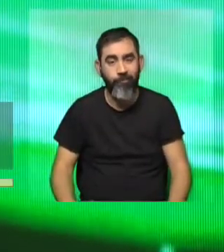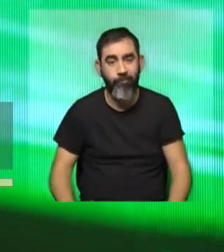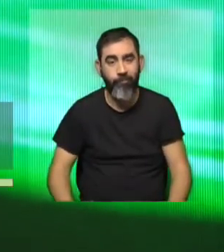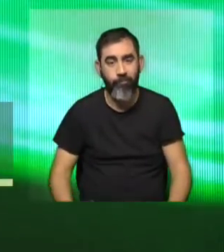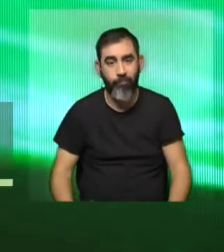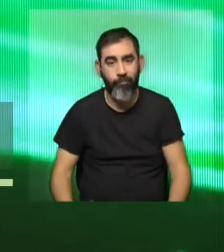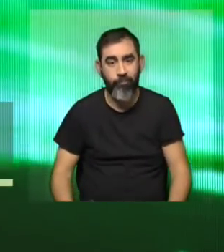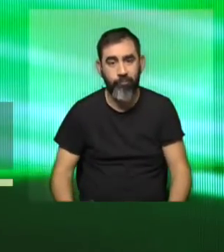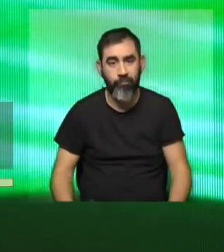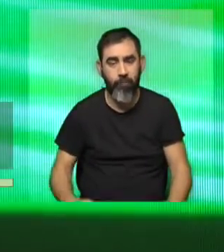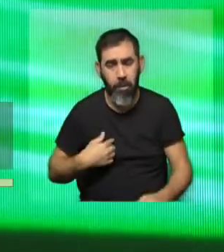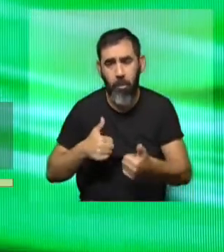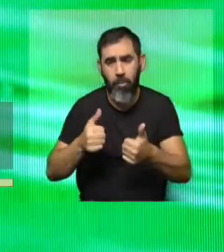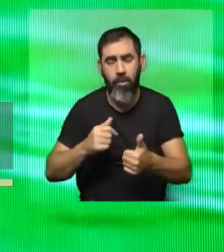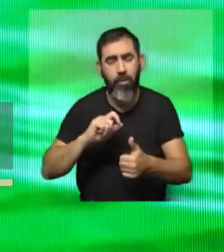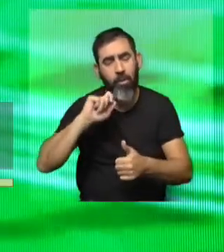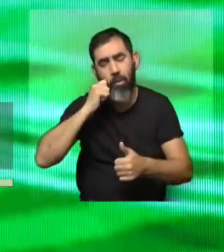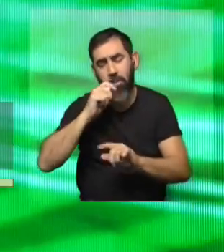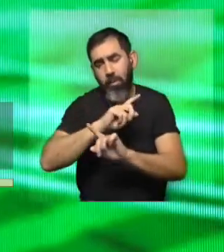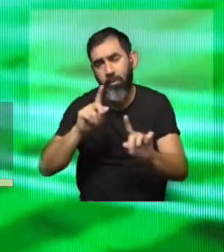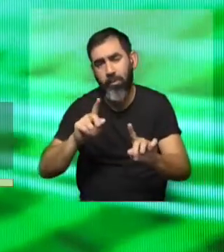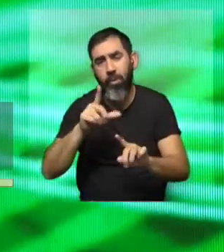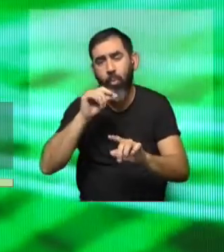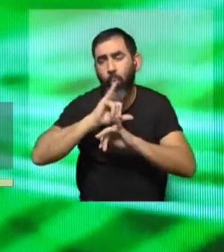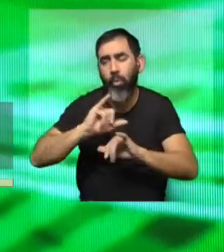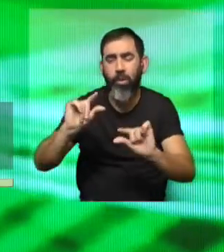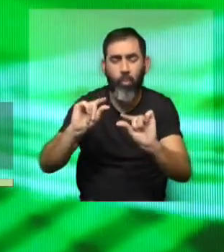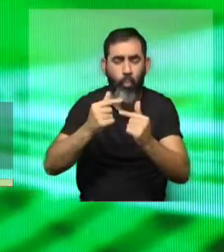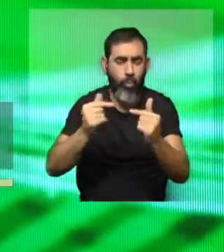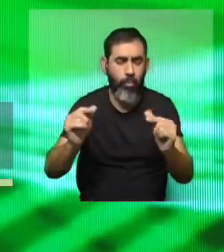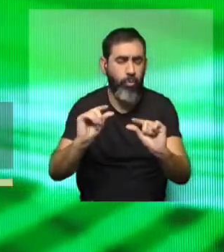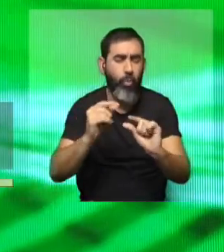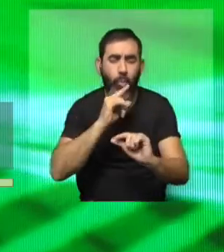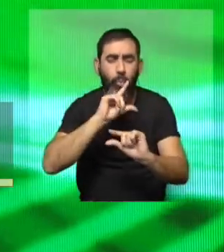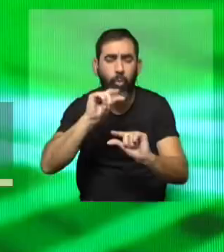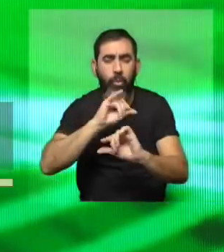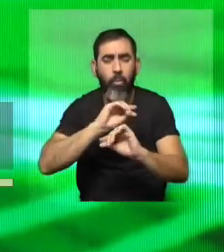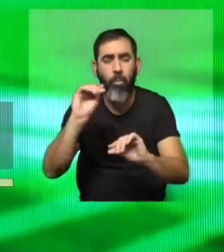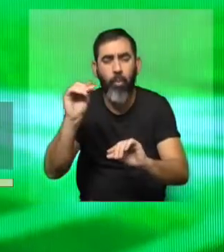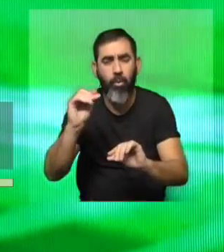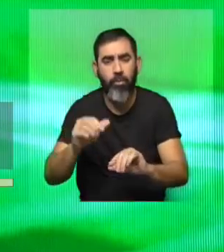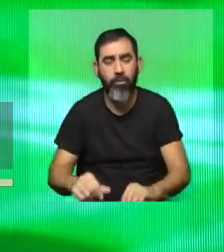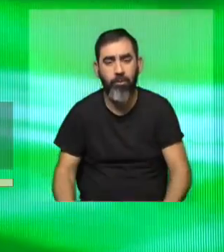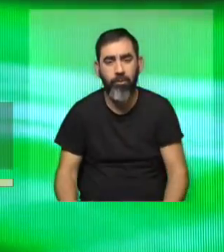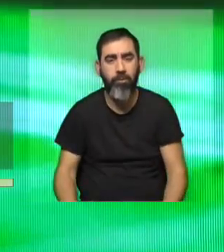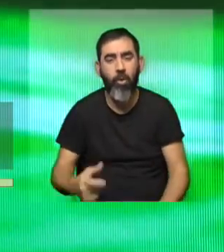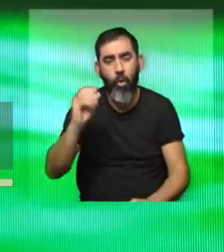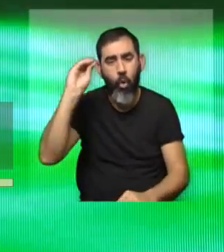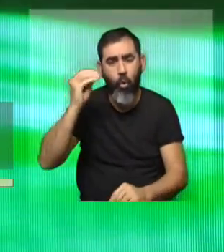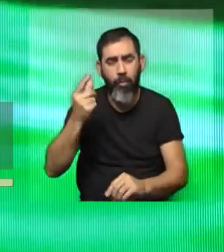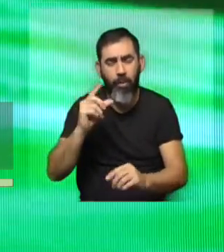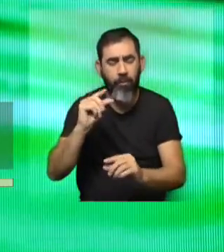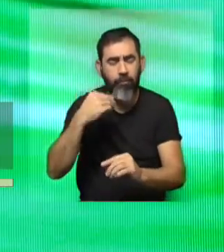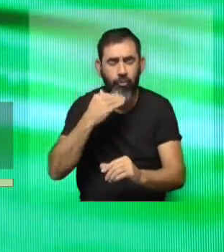llevas con eso bien bien no me gusta tuitear mucho este Por más que soy joven Soy medio lenteja para